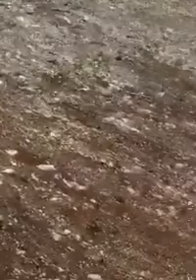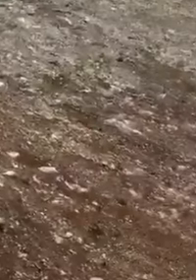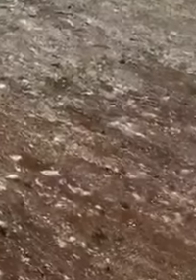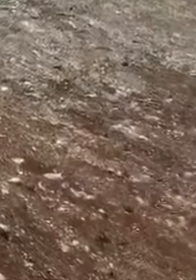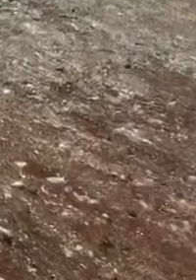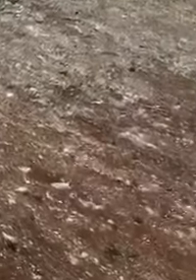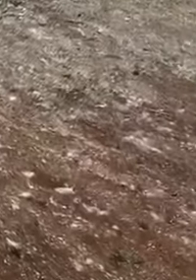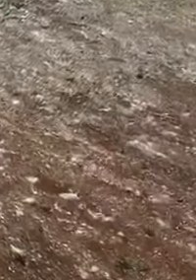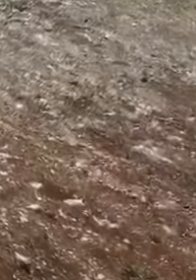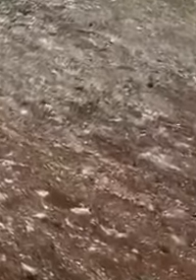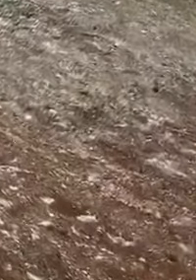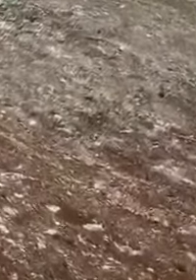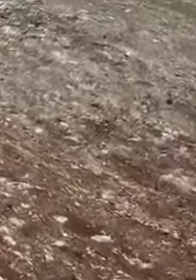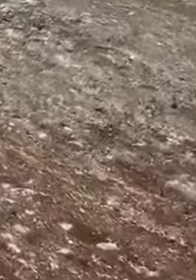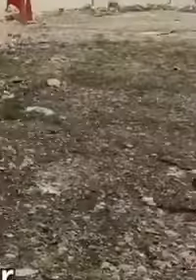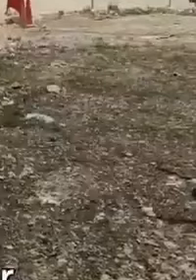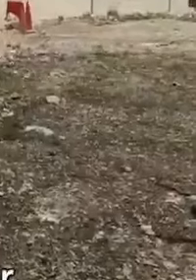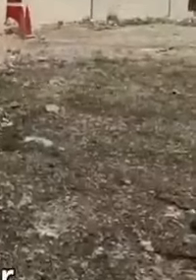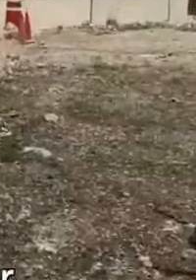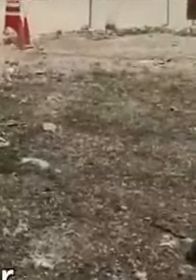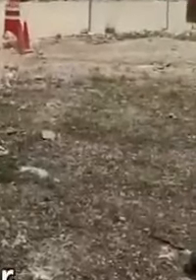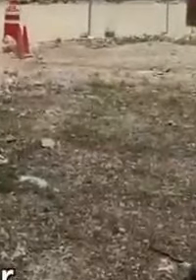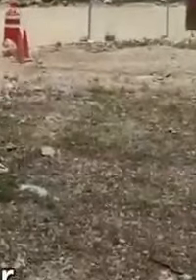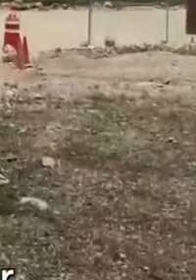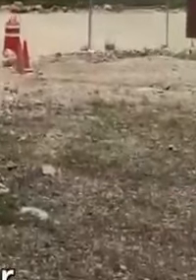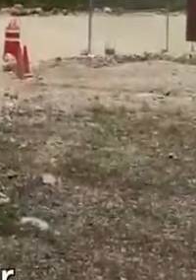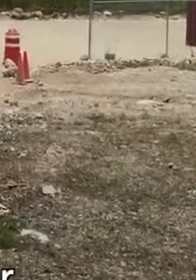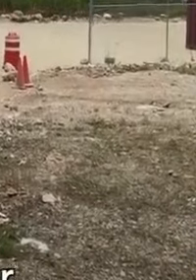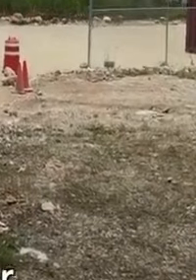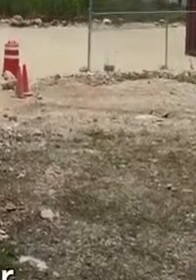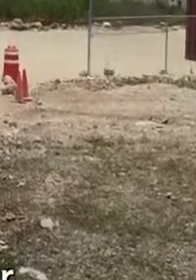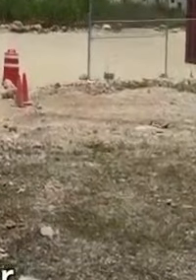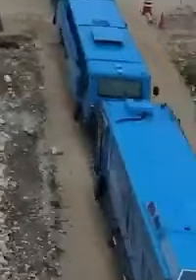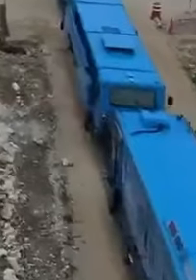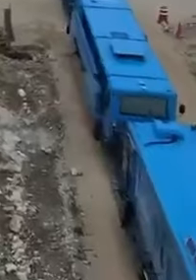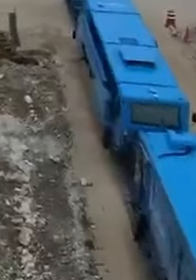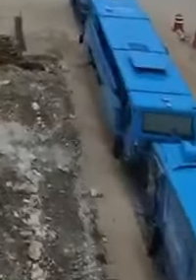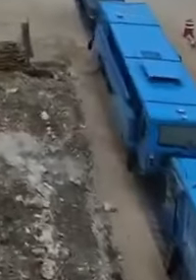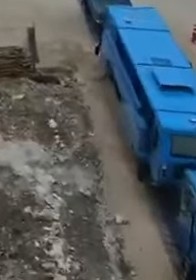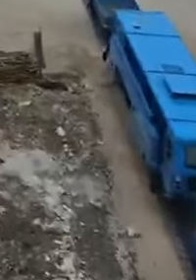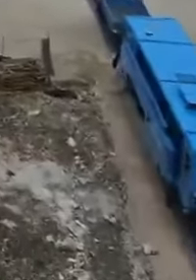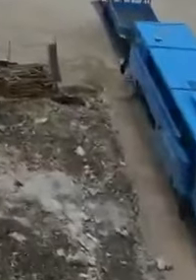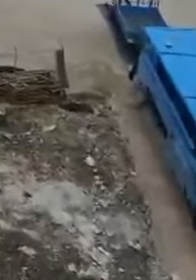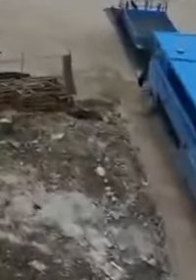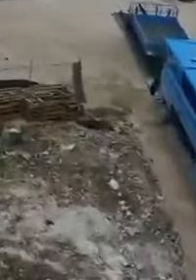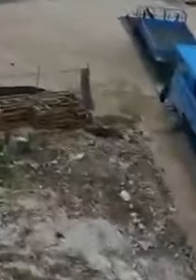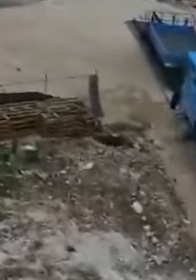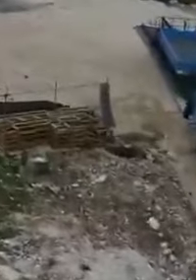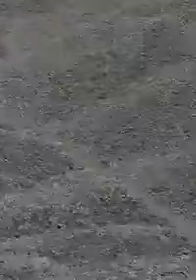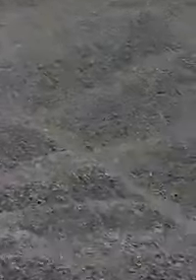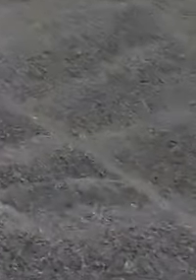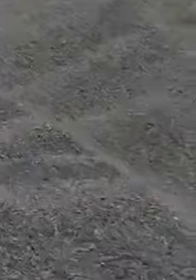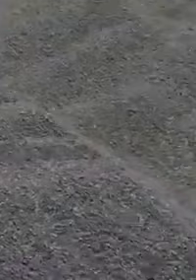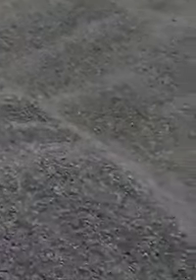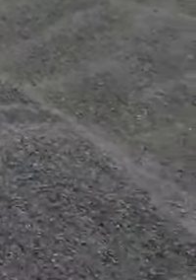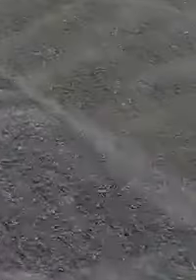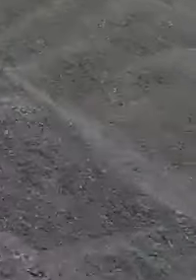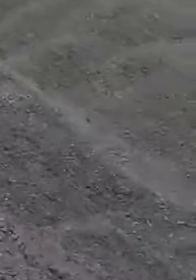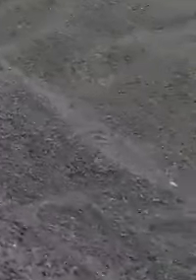Europa máquinas rodantes especiales que se utilizarán para perfilar, nivelar y regularizar la capa de balasto, lo